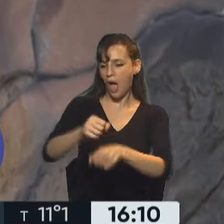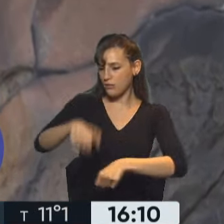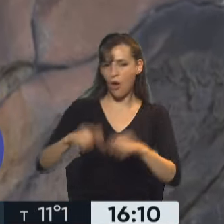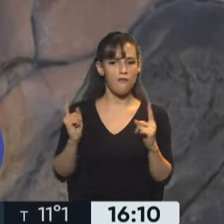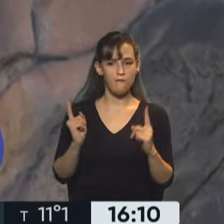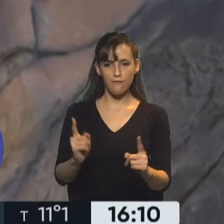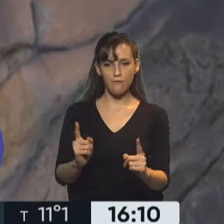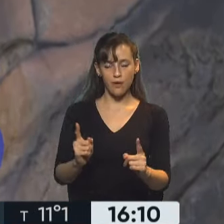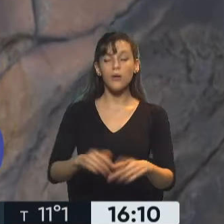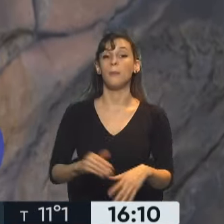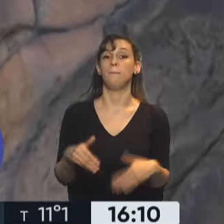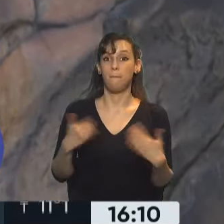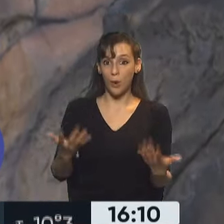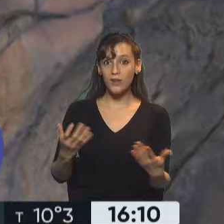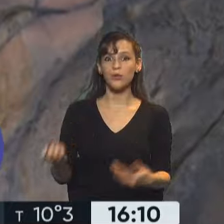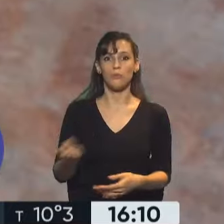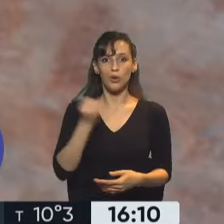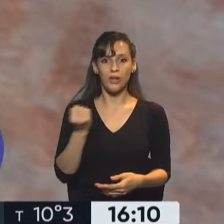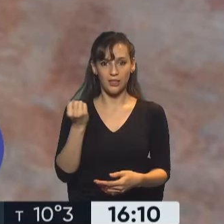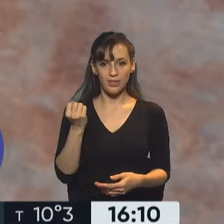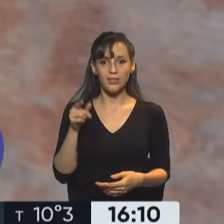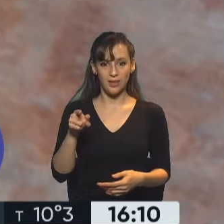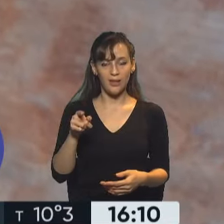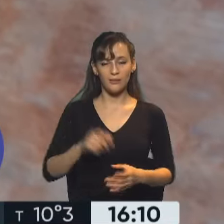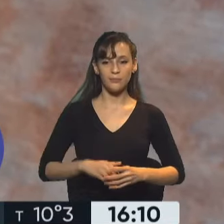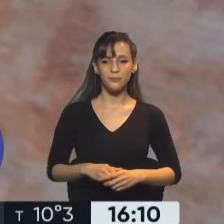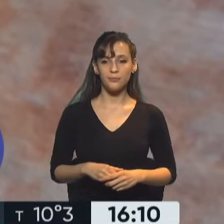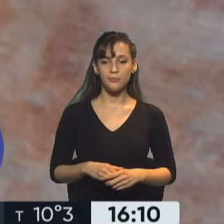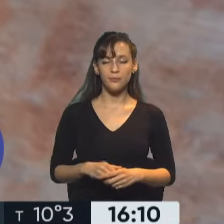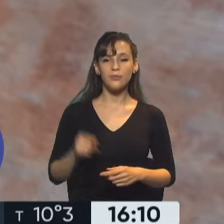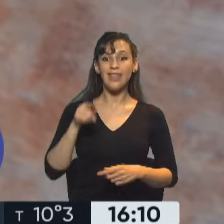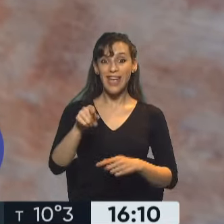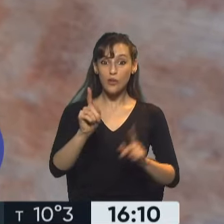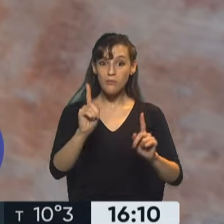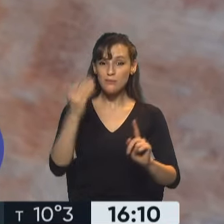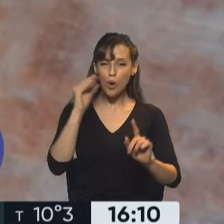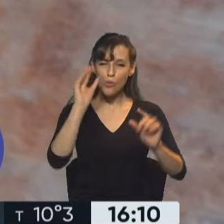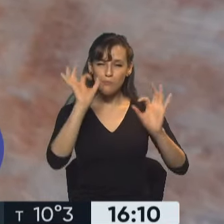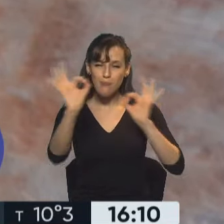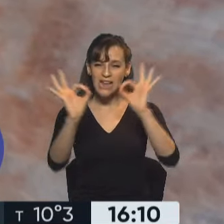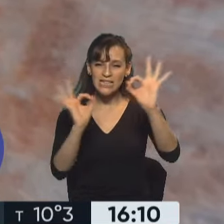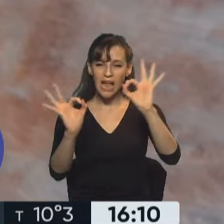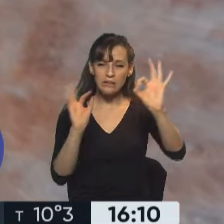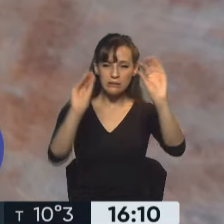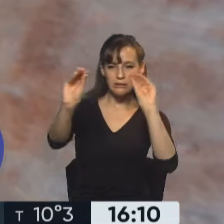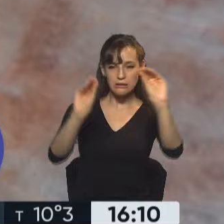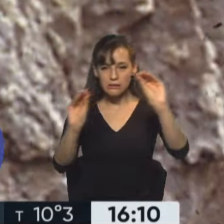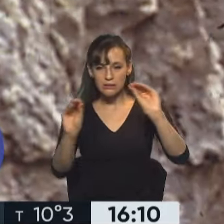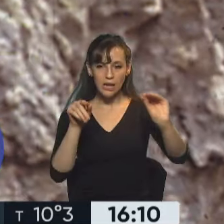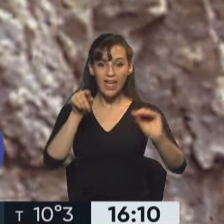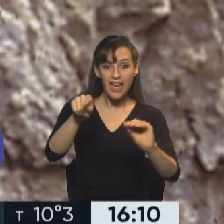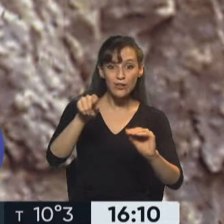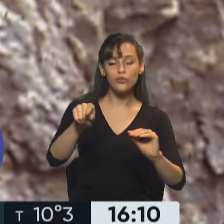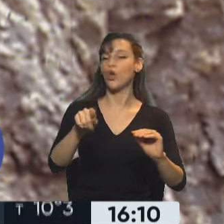es importante este tipo de cuestiones, de cuidado, que yo insisto. Como por ejemplo ese tipo de manchas que vos ves ahí, que para nosotros no son manchas, son